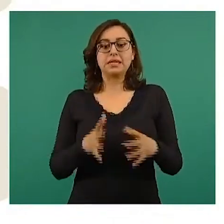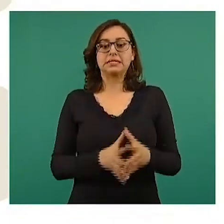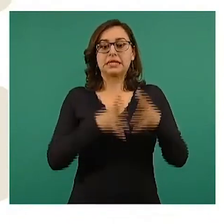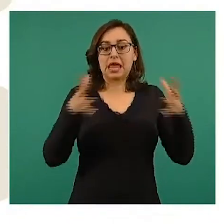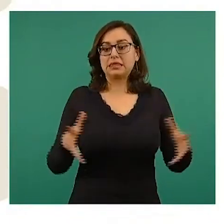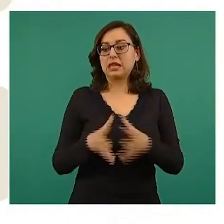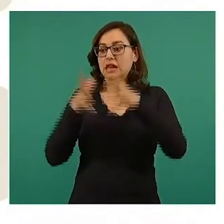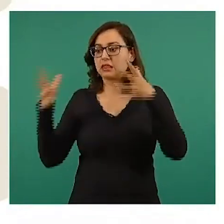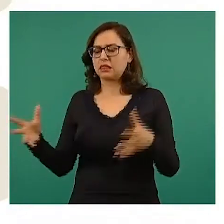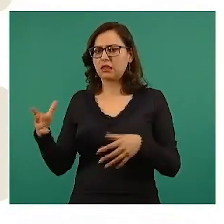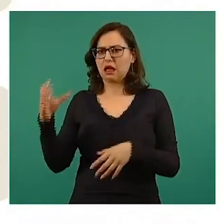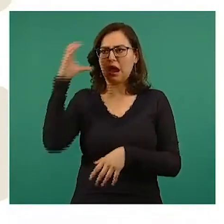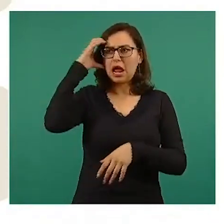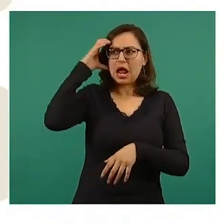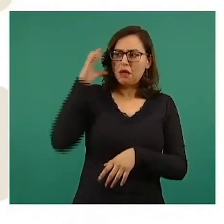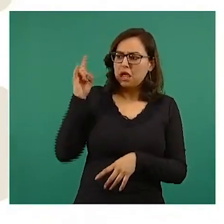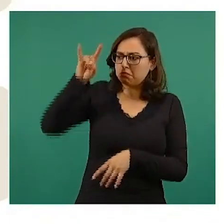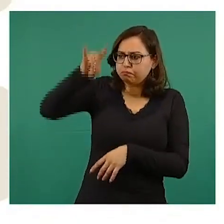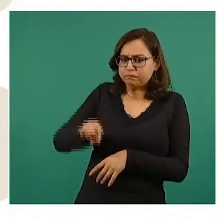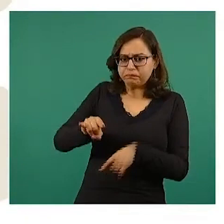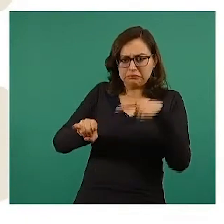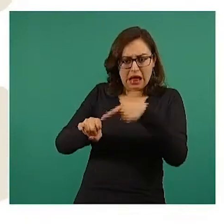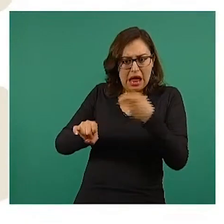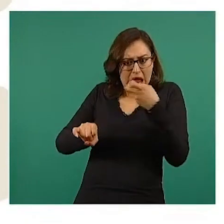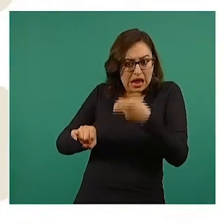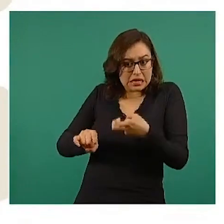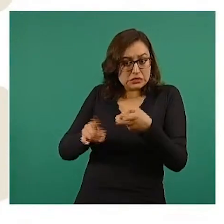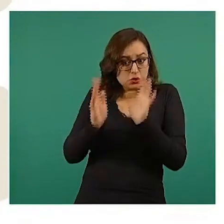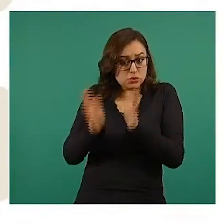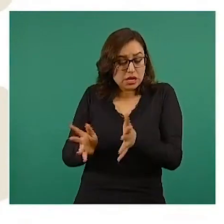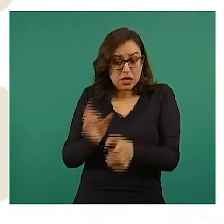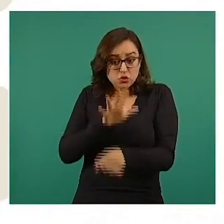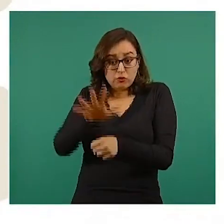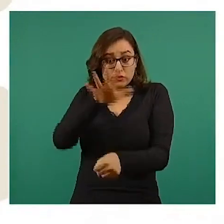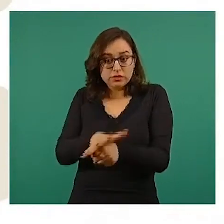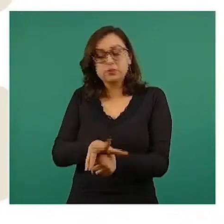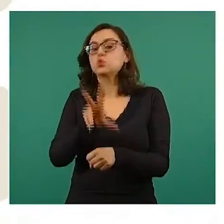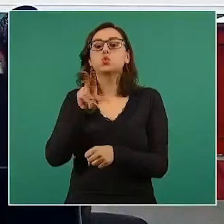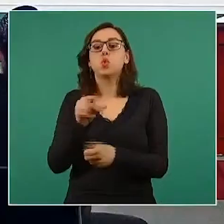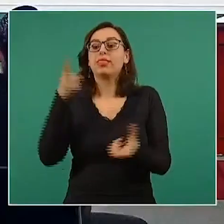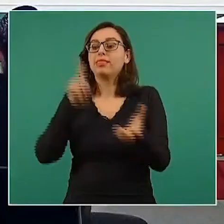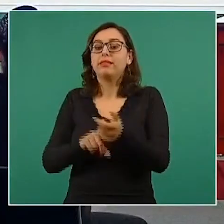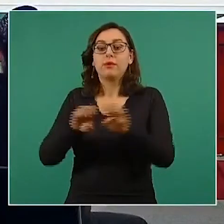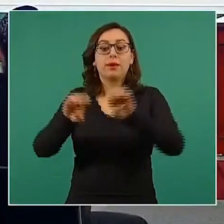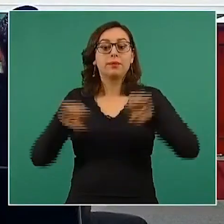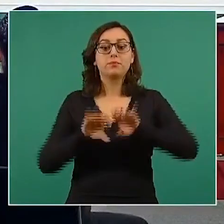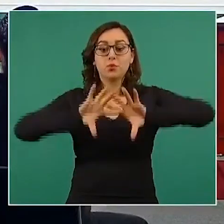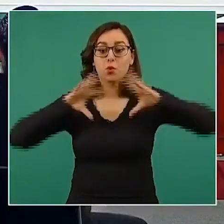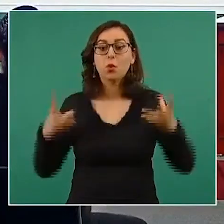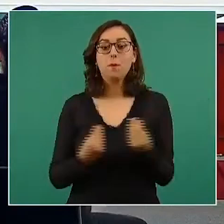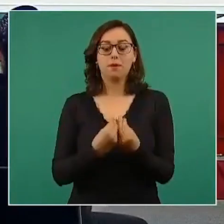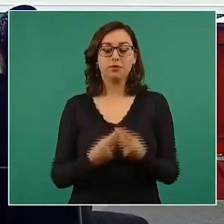de camas pensando solamente en el mueble donde se alojan los pacientes, sino todo el sistema, donde